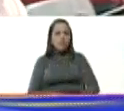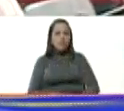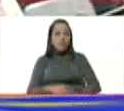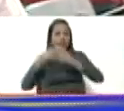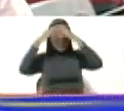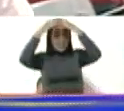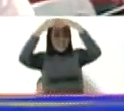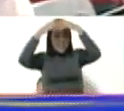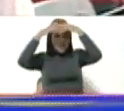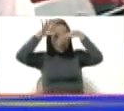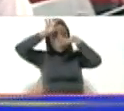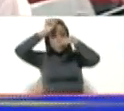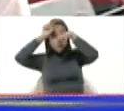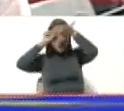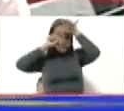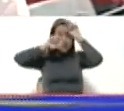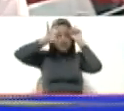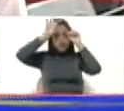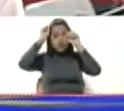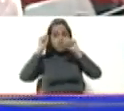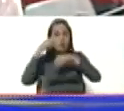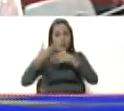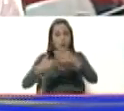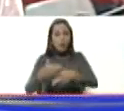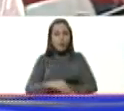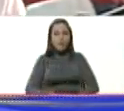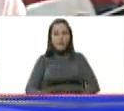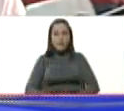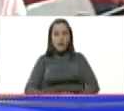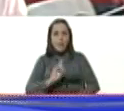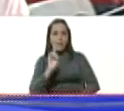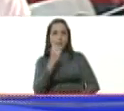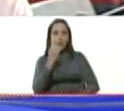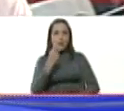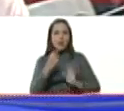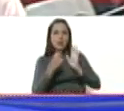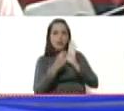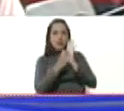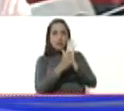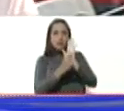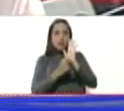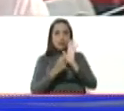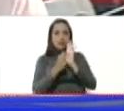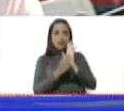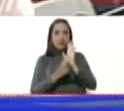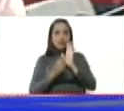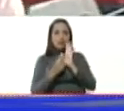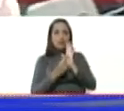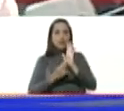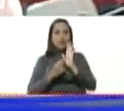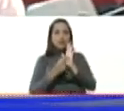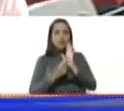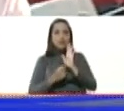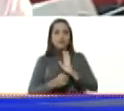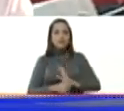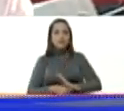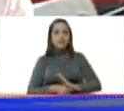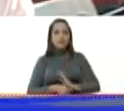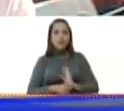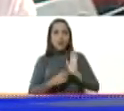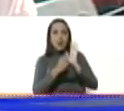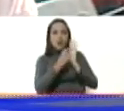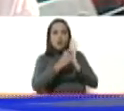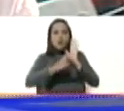absorbe sin discusión. Entonces, fíjense ustedes, este primer círculo pequeñito, pueden sentarse, mis niñas, no tienen que estar de pie. Este círculo